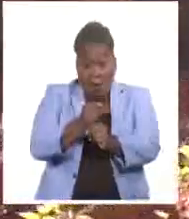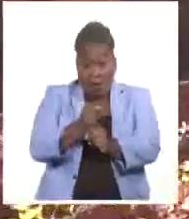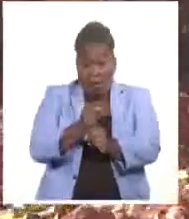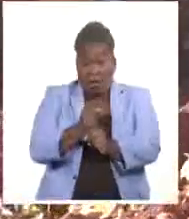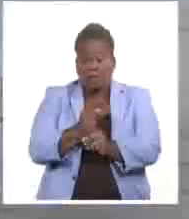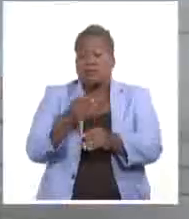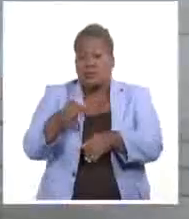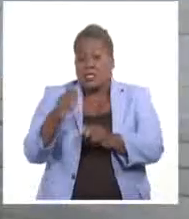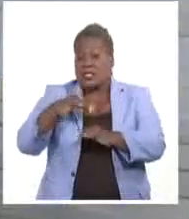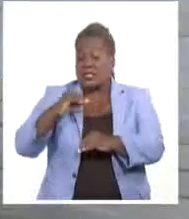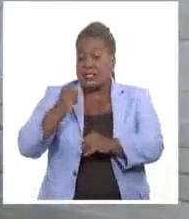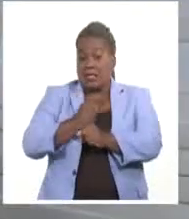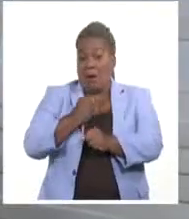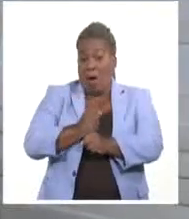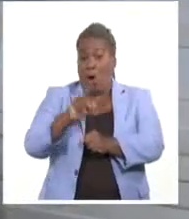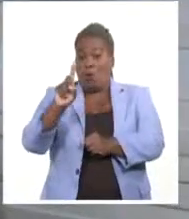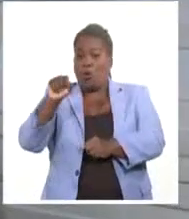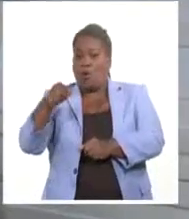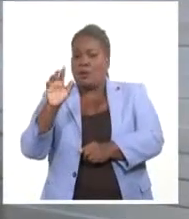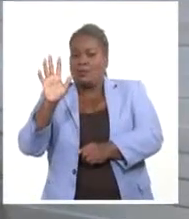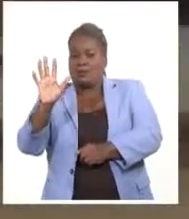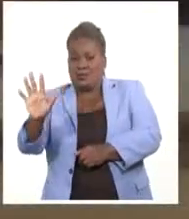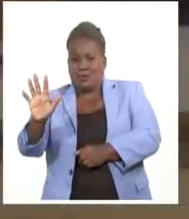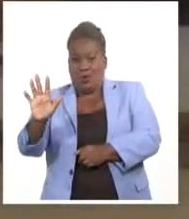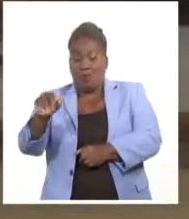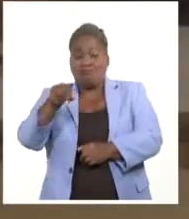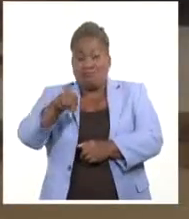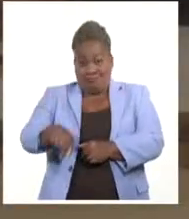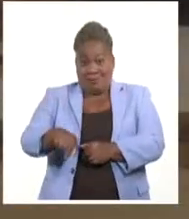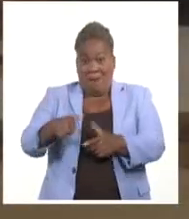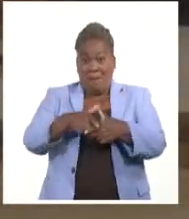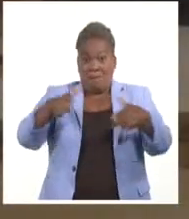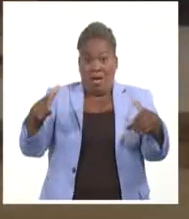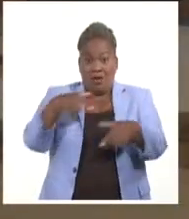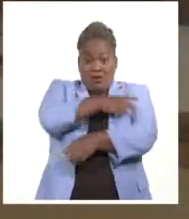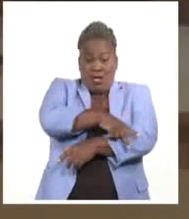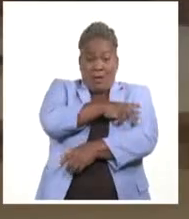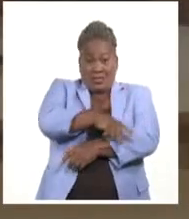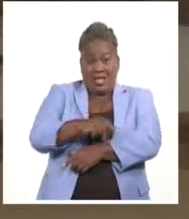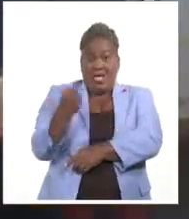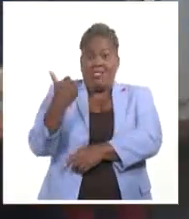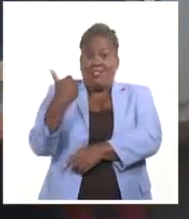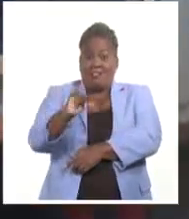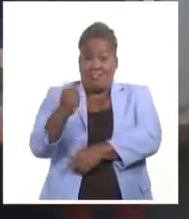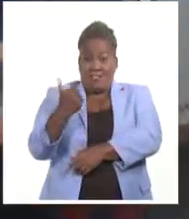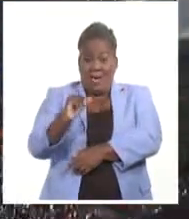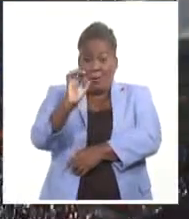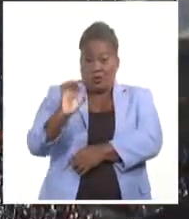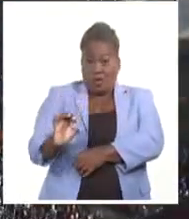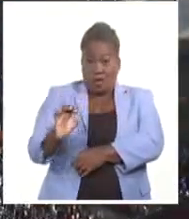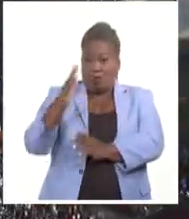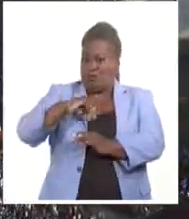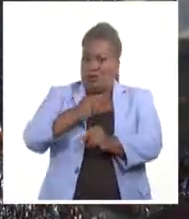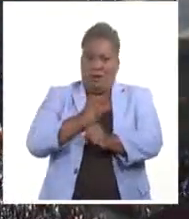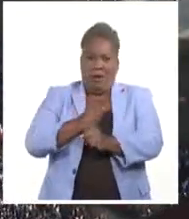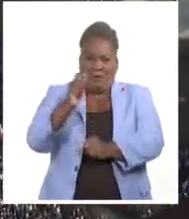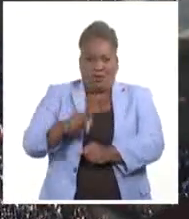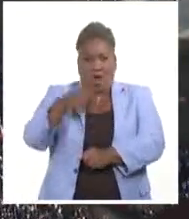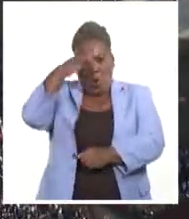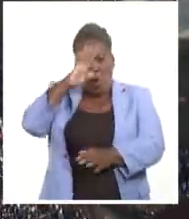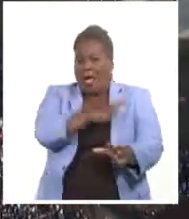fue de 1,5 en un continente donde el indicador promedio alcanza el 10%. Luego de 2 años sin